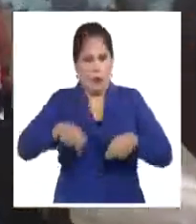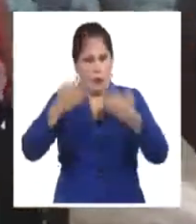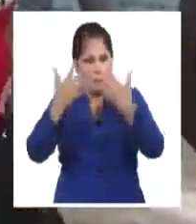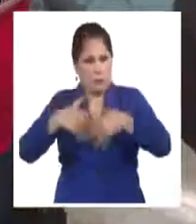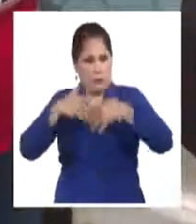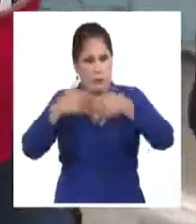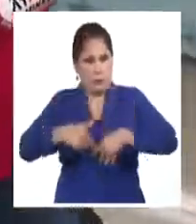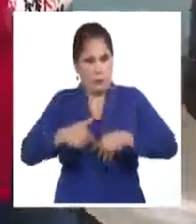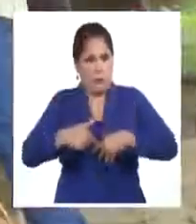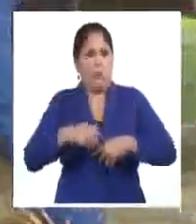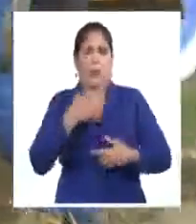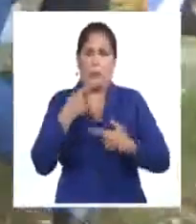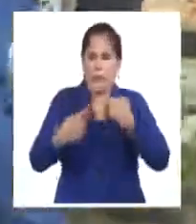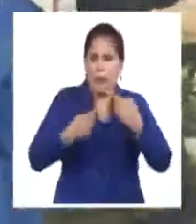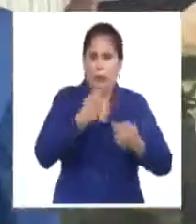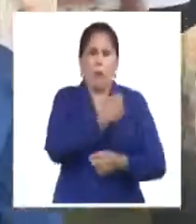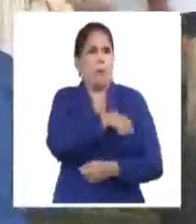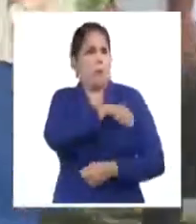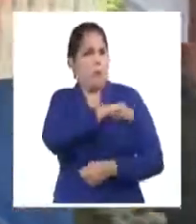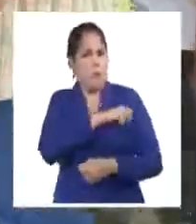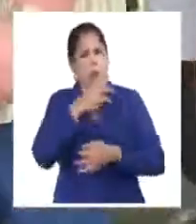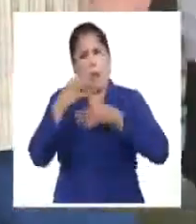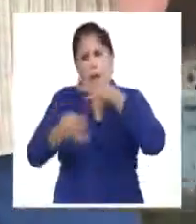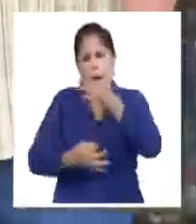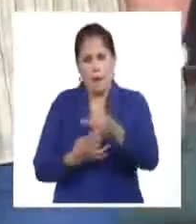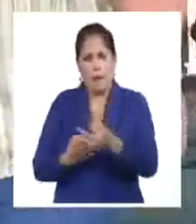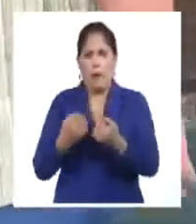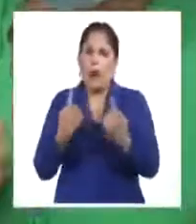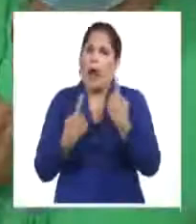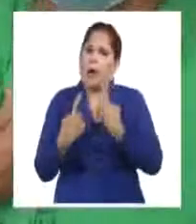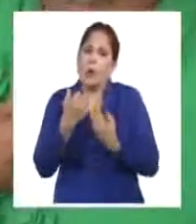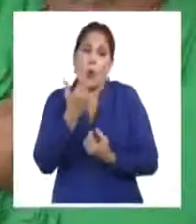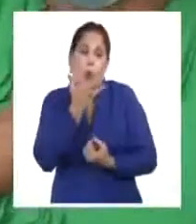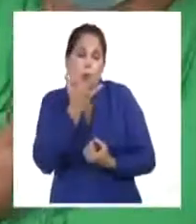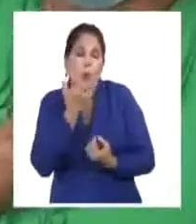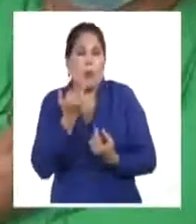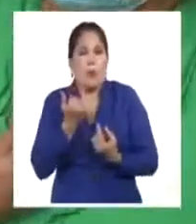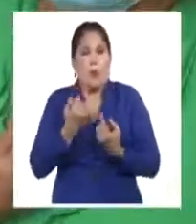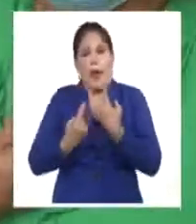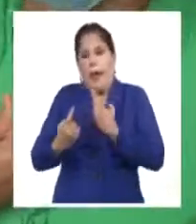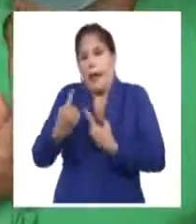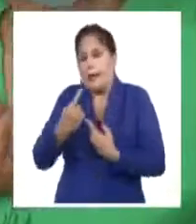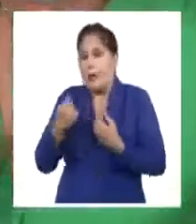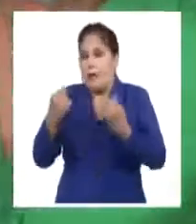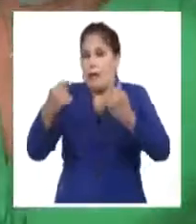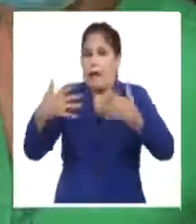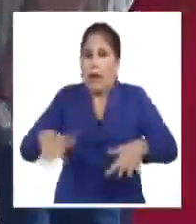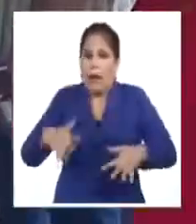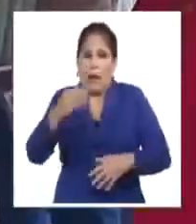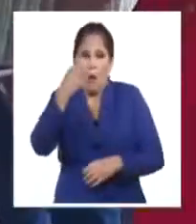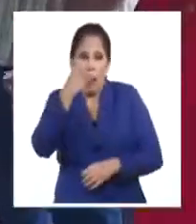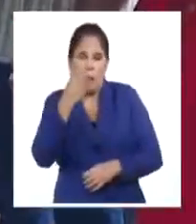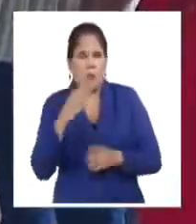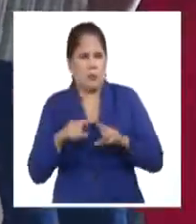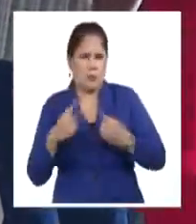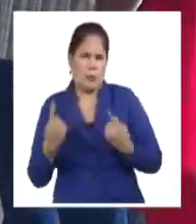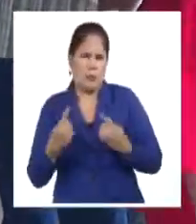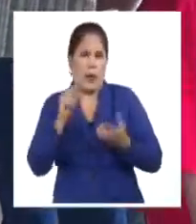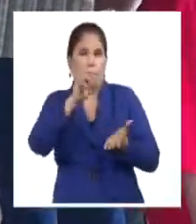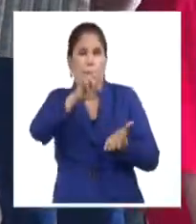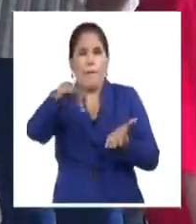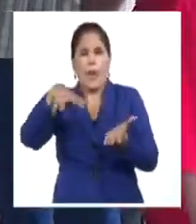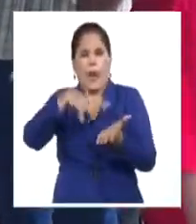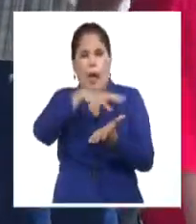dirigente político dialogó con el pueblo y conoció de las insatisfacciones que hoy se expresan en los altos precios de los alimentos en los mercados